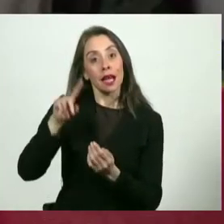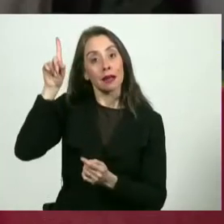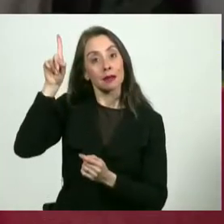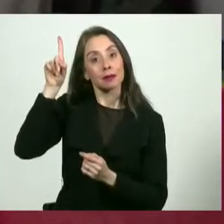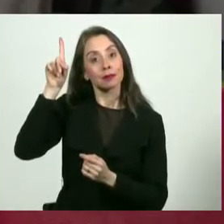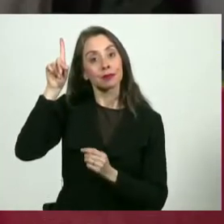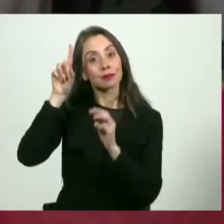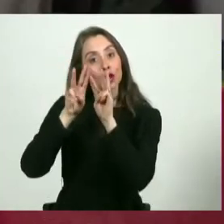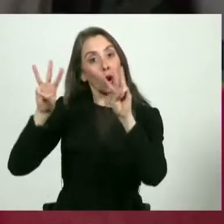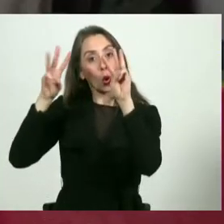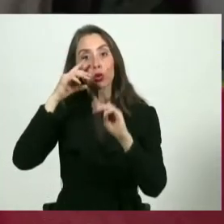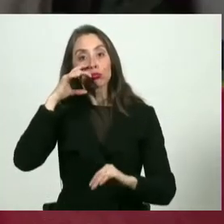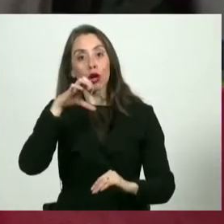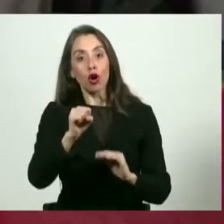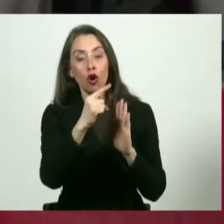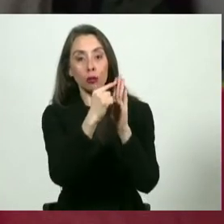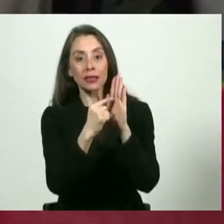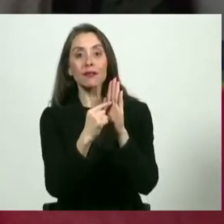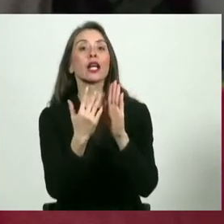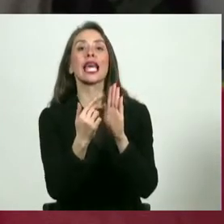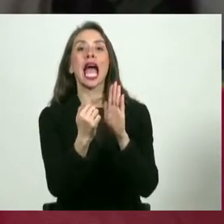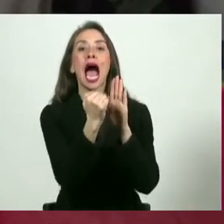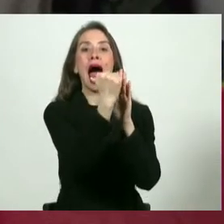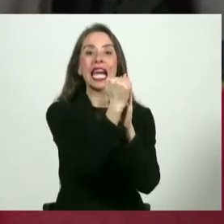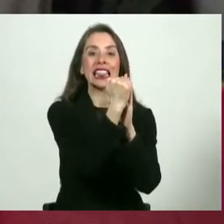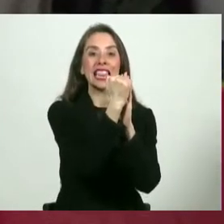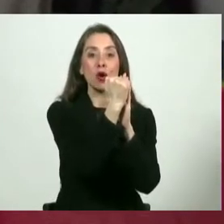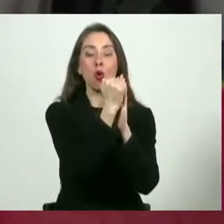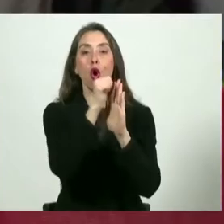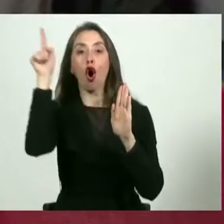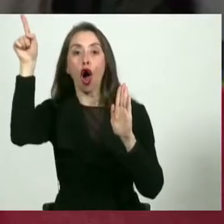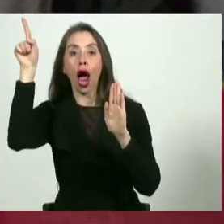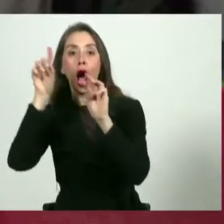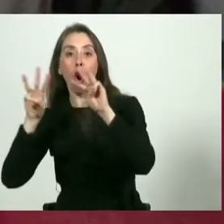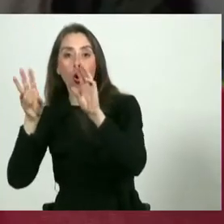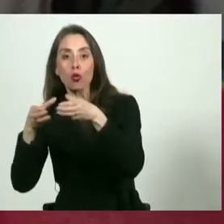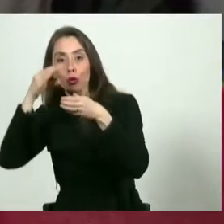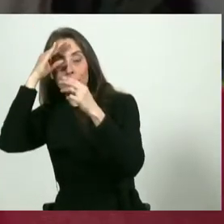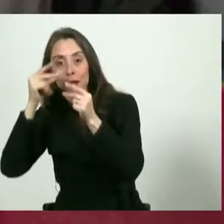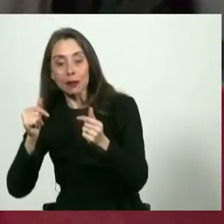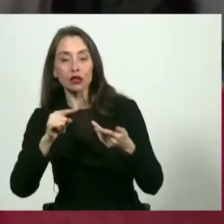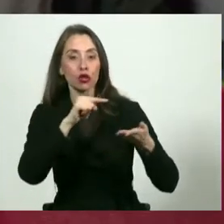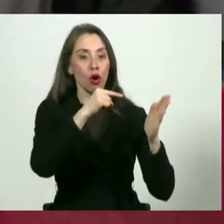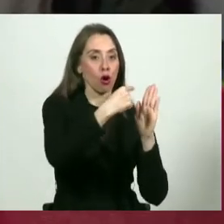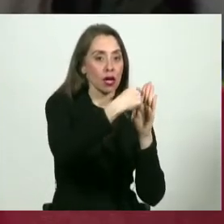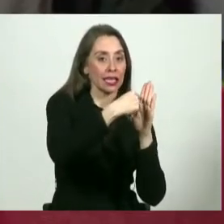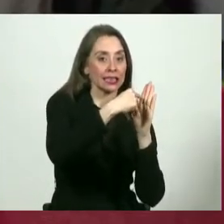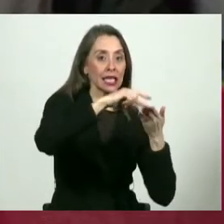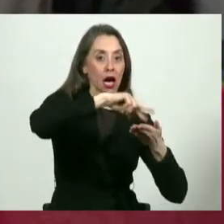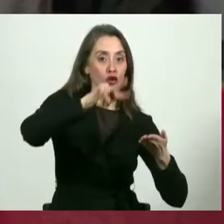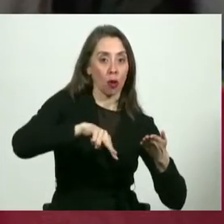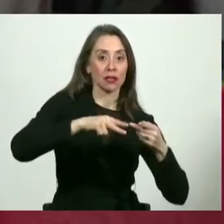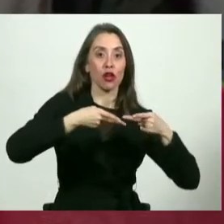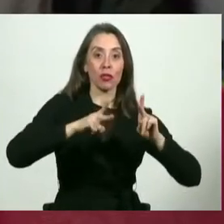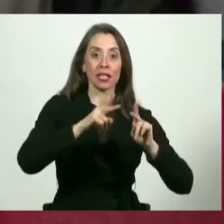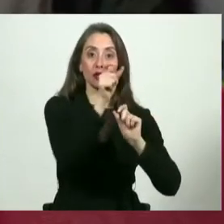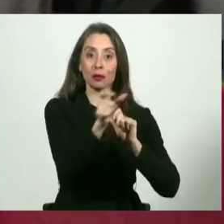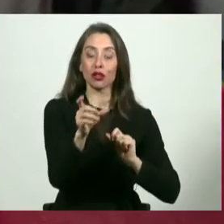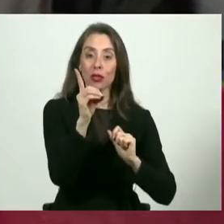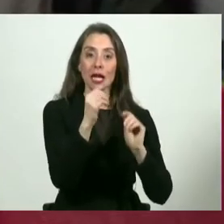observaciones se efectúan por artículo, es decir, toman en base la misma convención sobre los derechos de las personas con